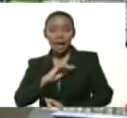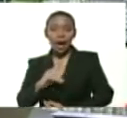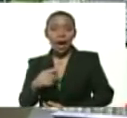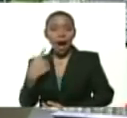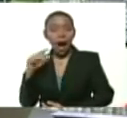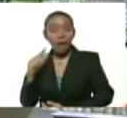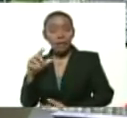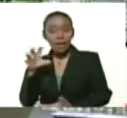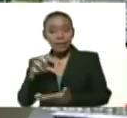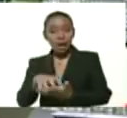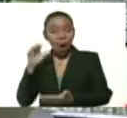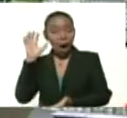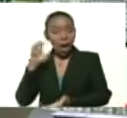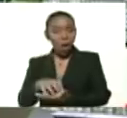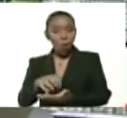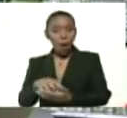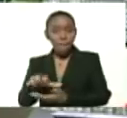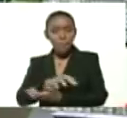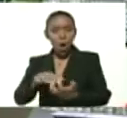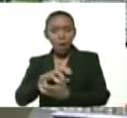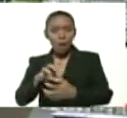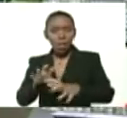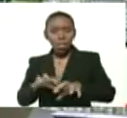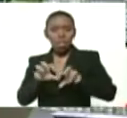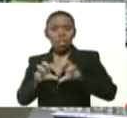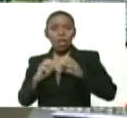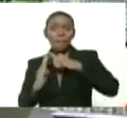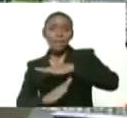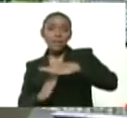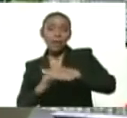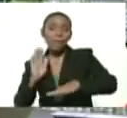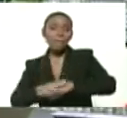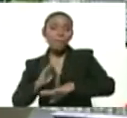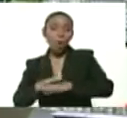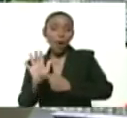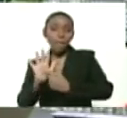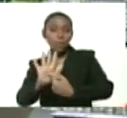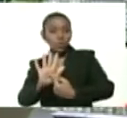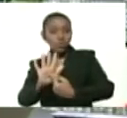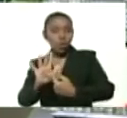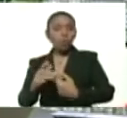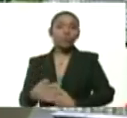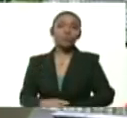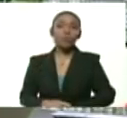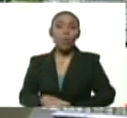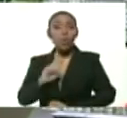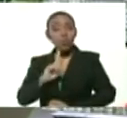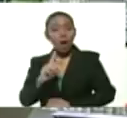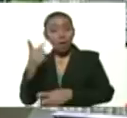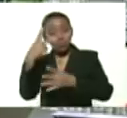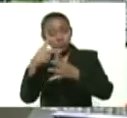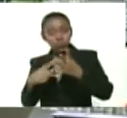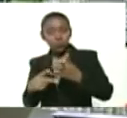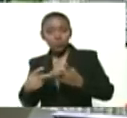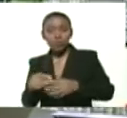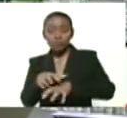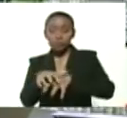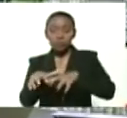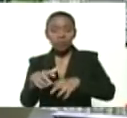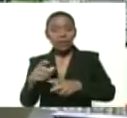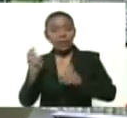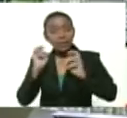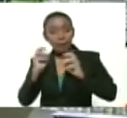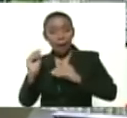Un paciente del estado de Aragua tenía un problema respiratorio de base por la exposición a una cantidad de